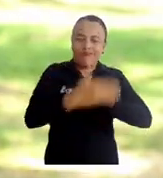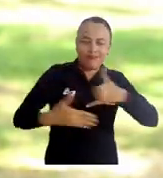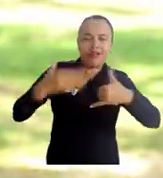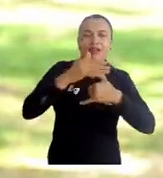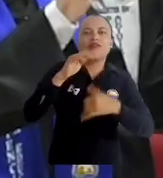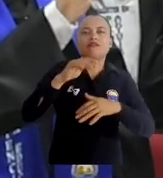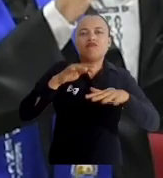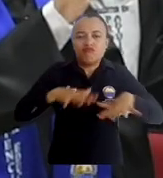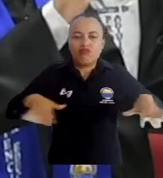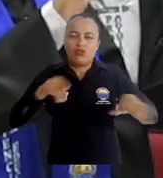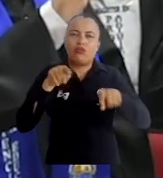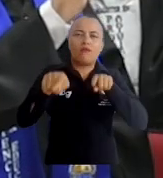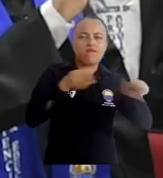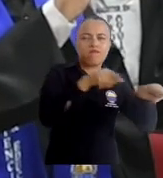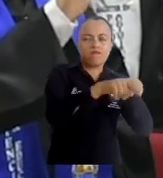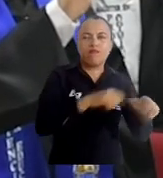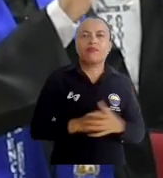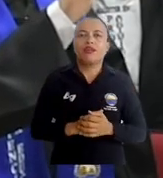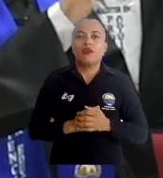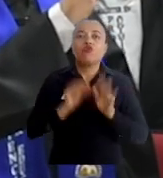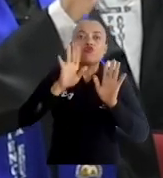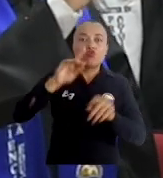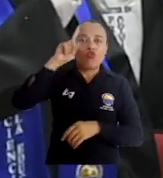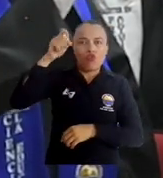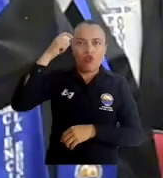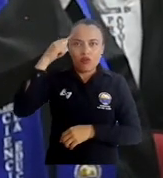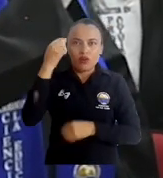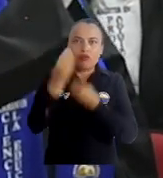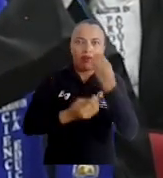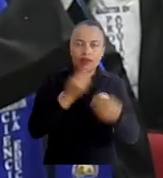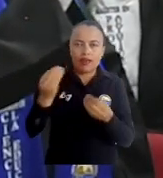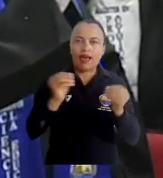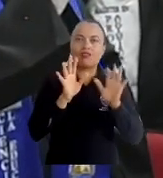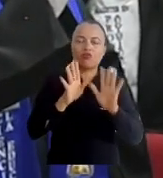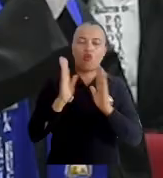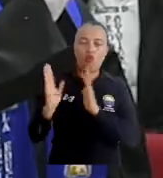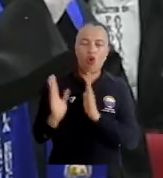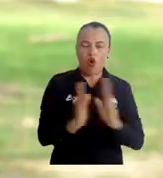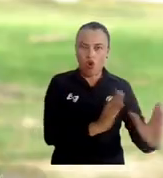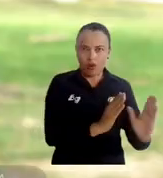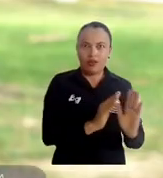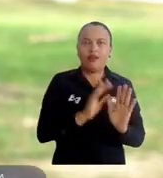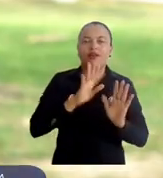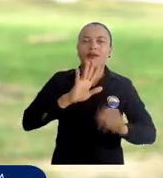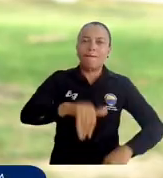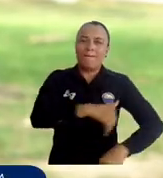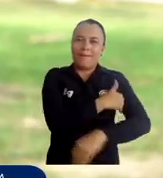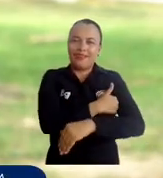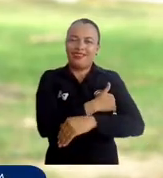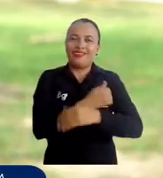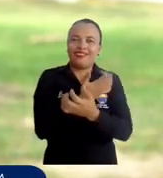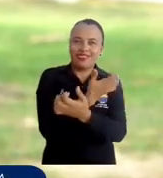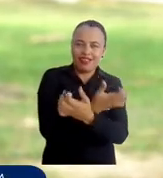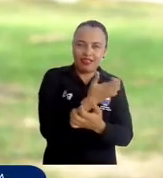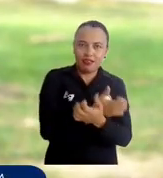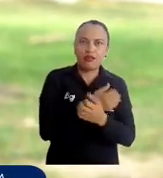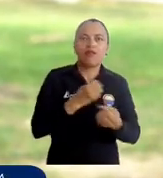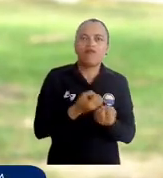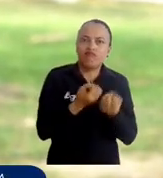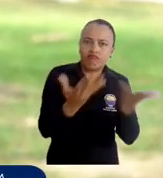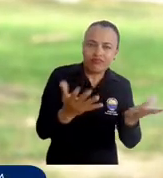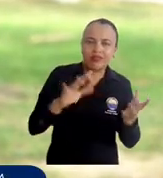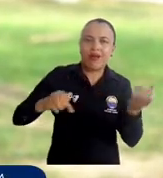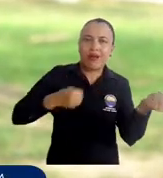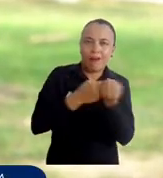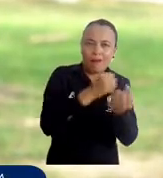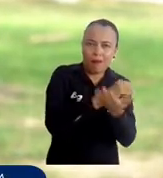del territorio. Constantemente el gobierno, de manera sistemática, el Ministerio Nacional de Educación y MinCiencias están ofertando distintos tipos